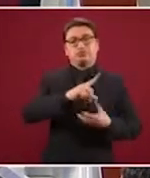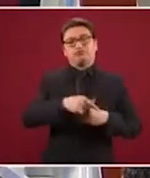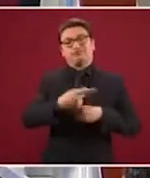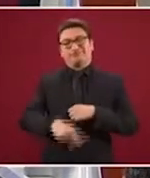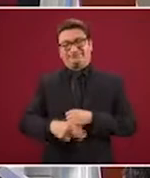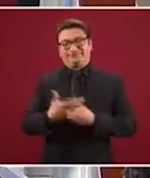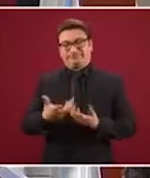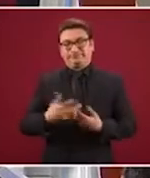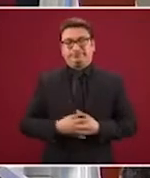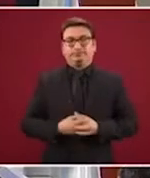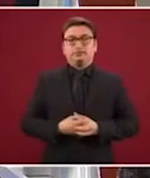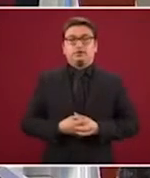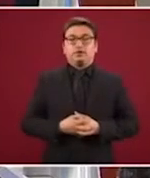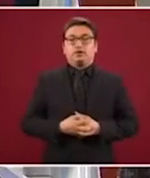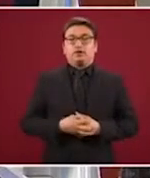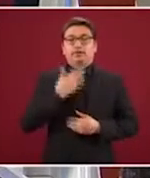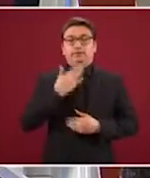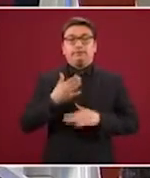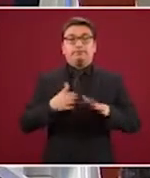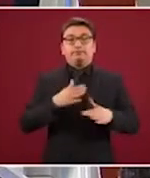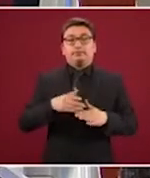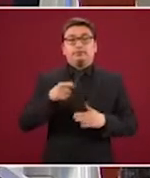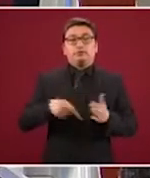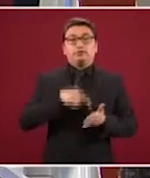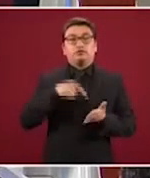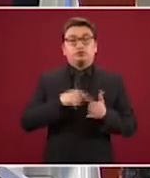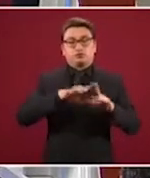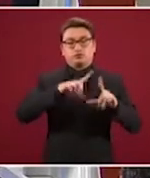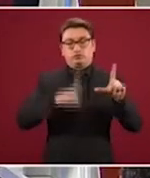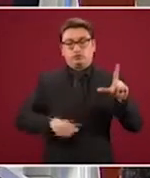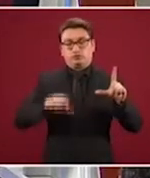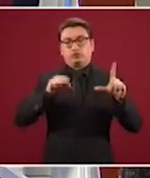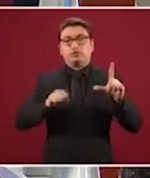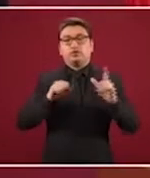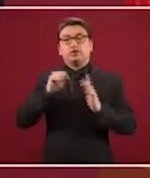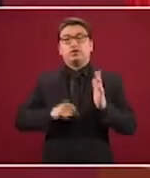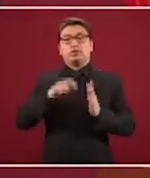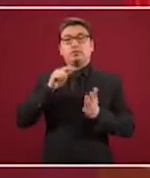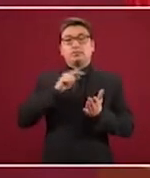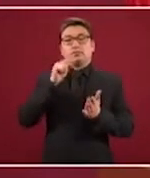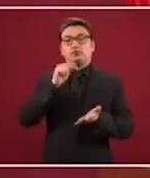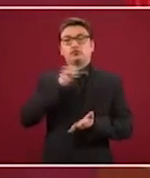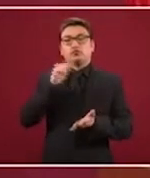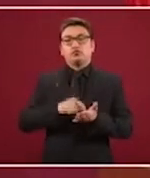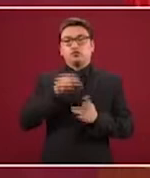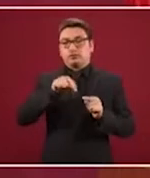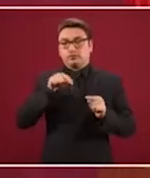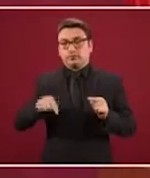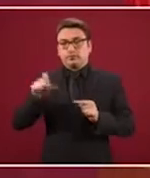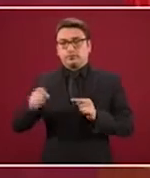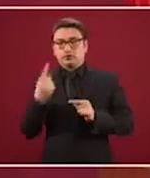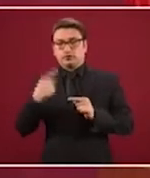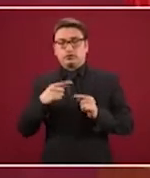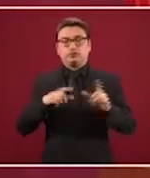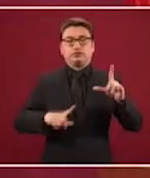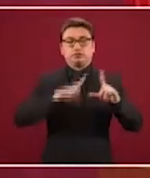bueno se instalaron 21 puntos en la frontera sur y 20 en la frontera del norte para hacer las revisiones correspondientes